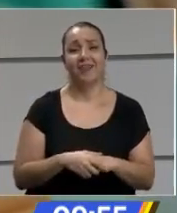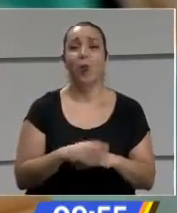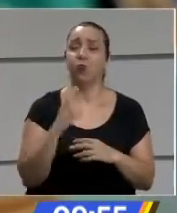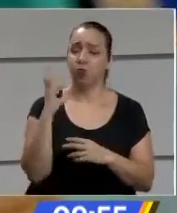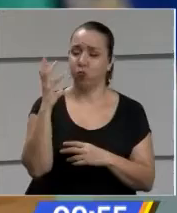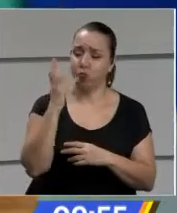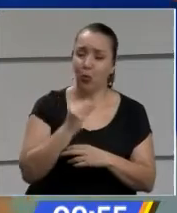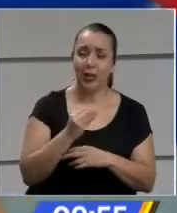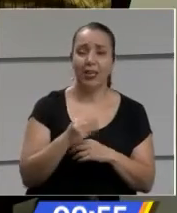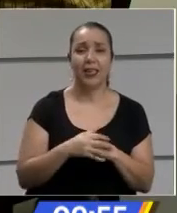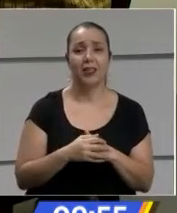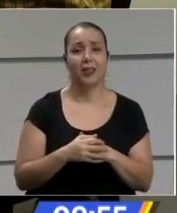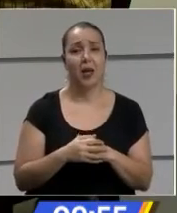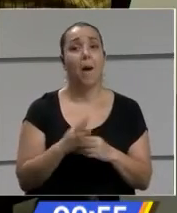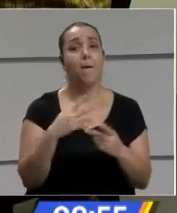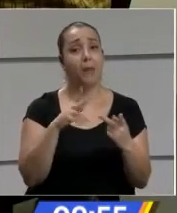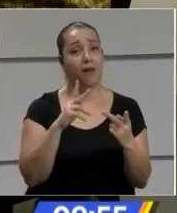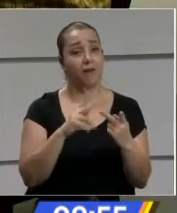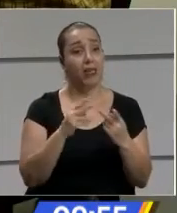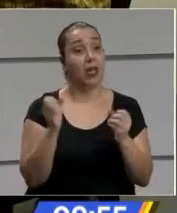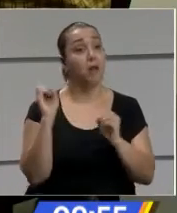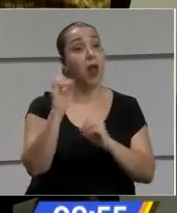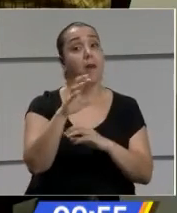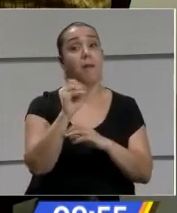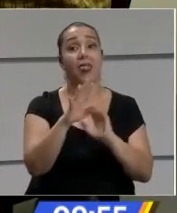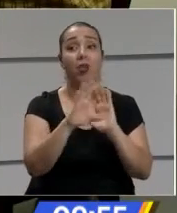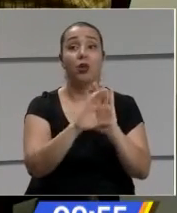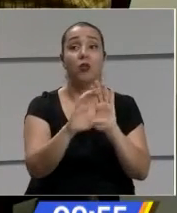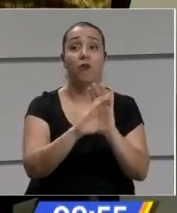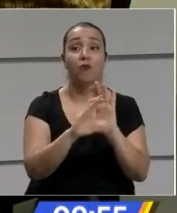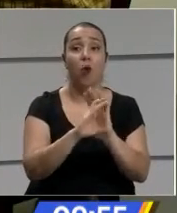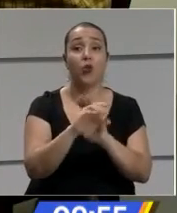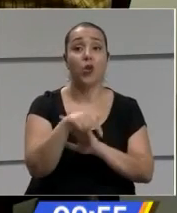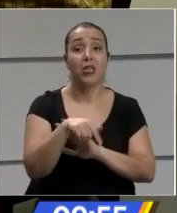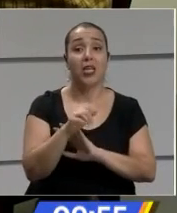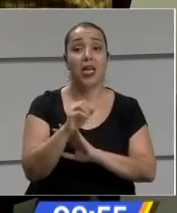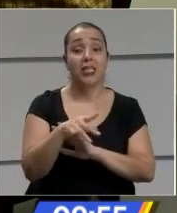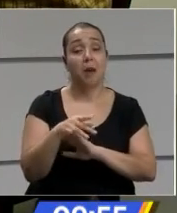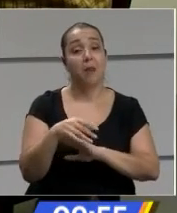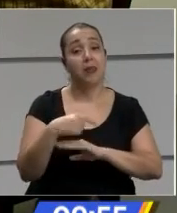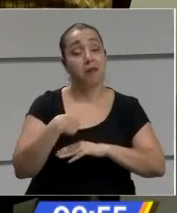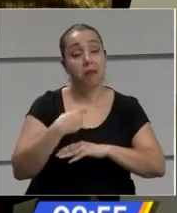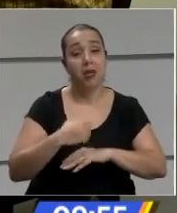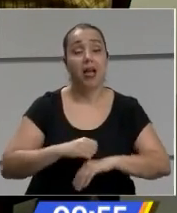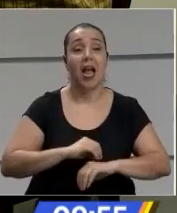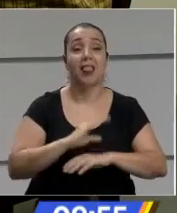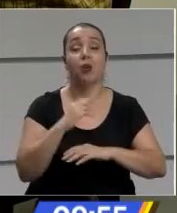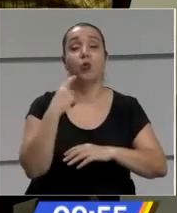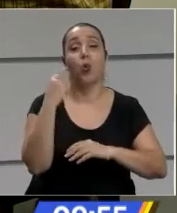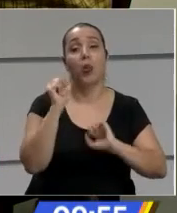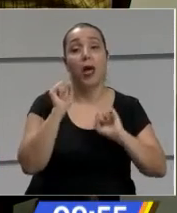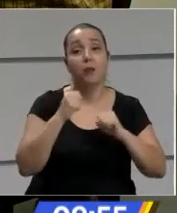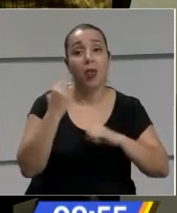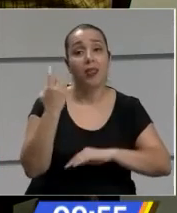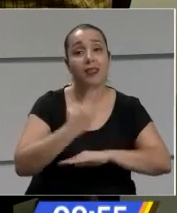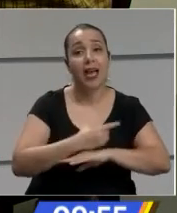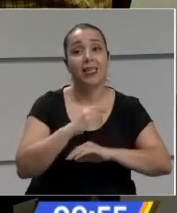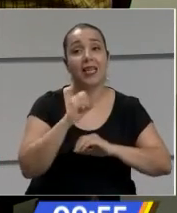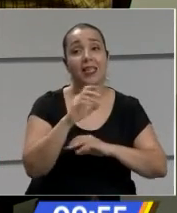hermosa. Okay. Mándenos fotos. Sí, porfa, si lo hacen hoy en el transcurso del día, nos mandan